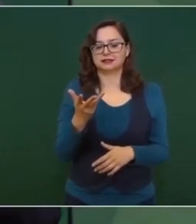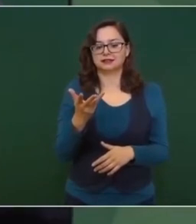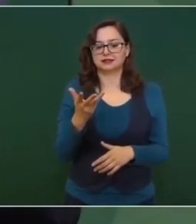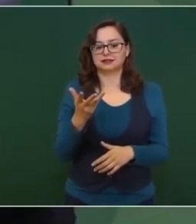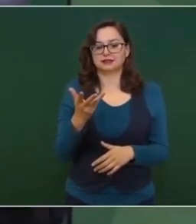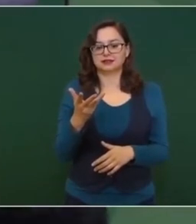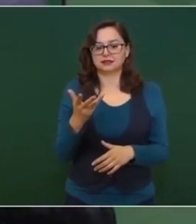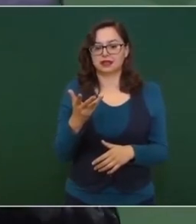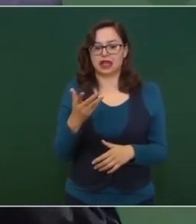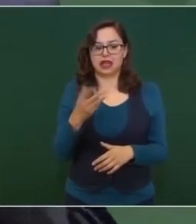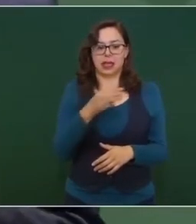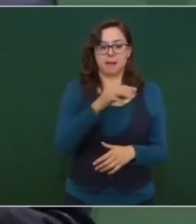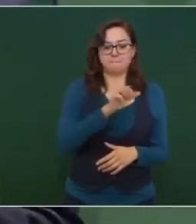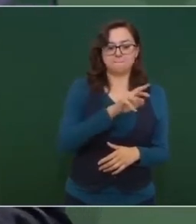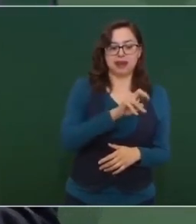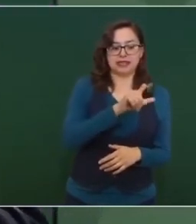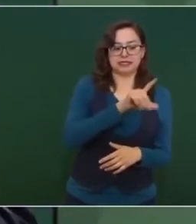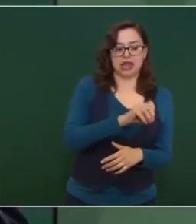buscar la ruptura,